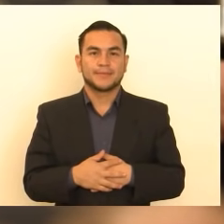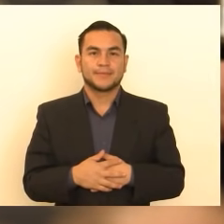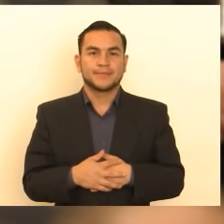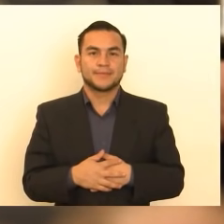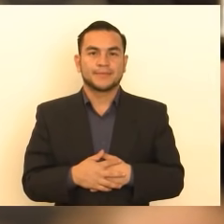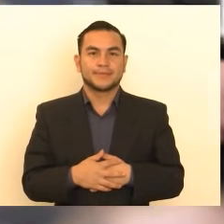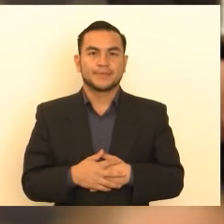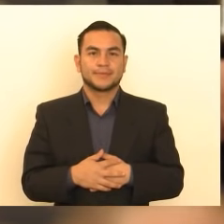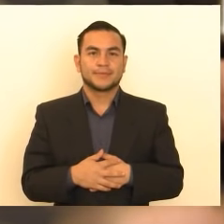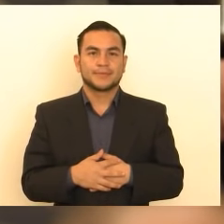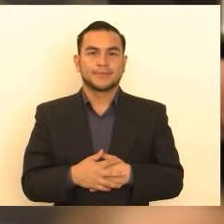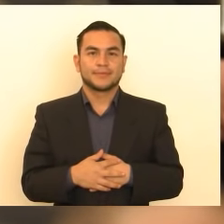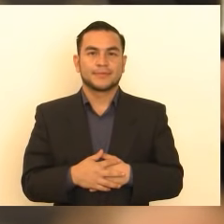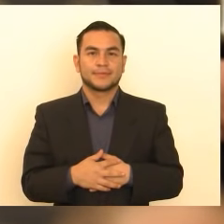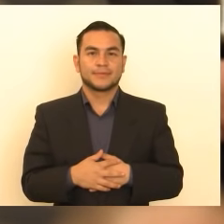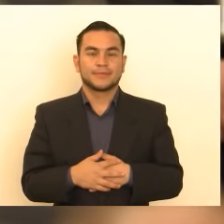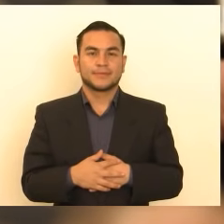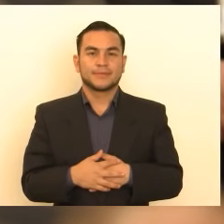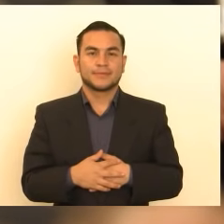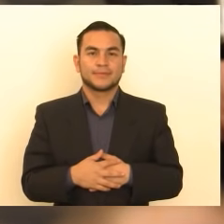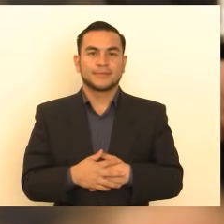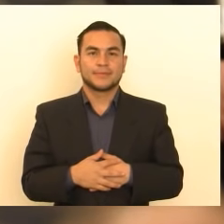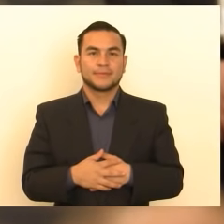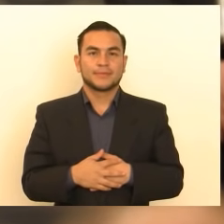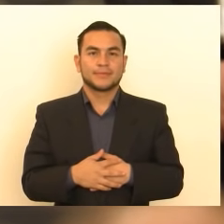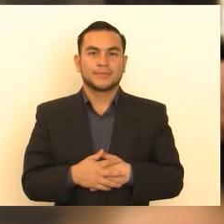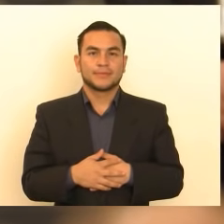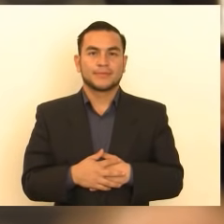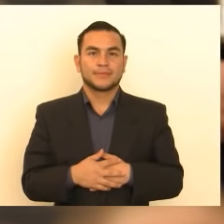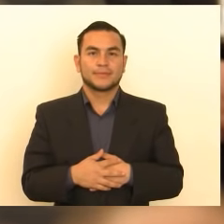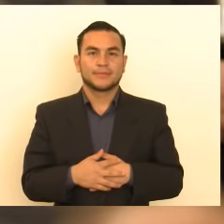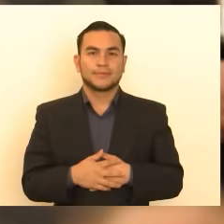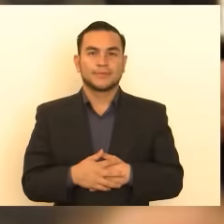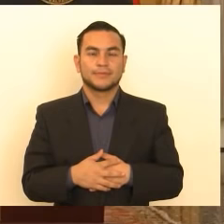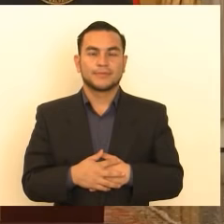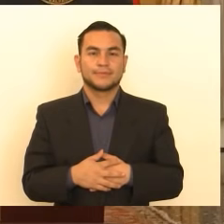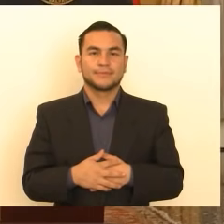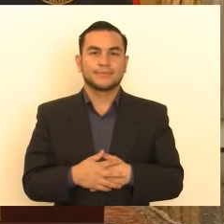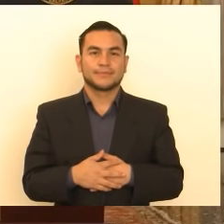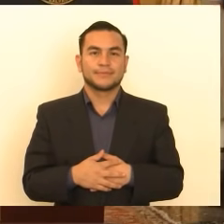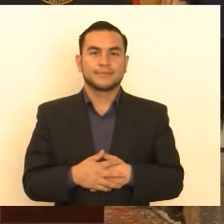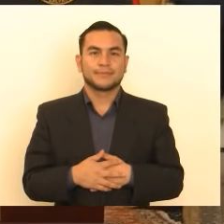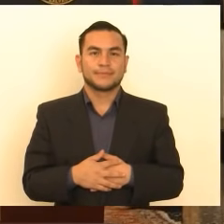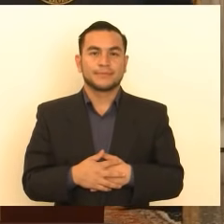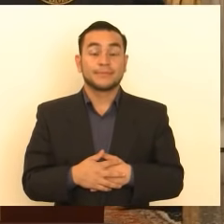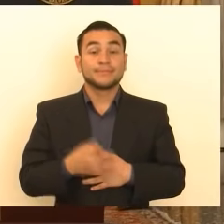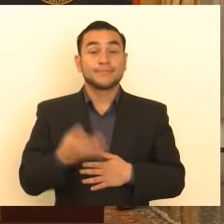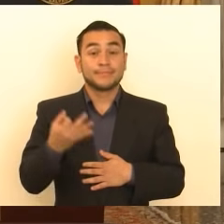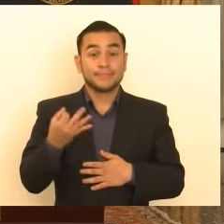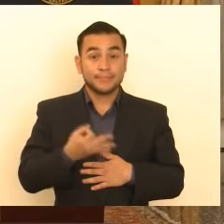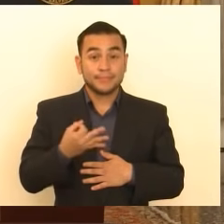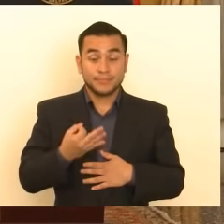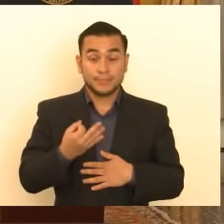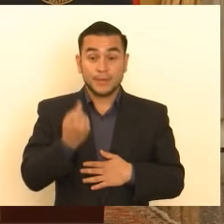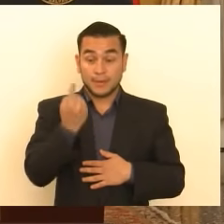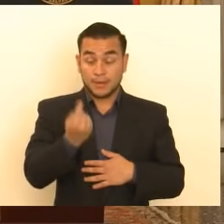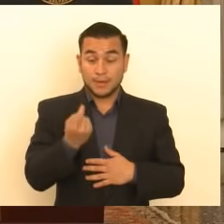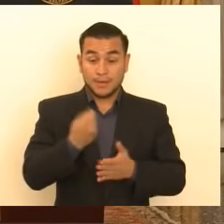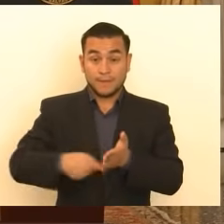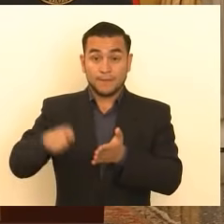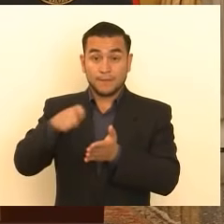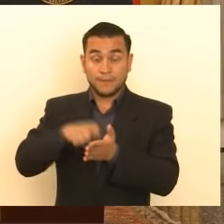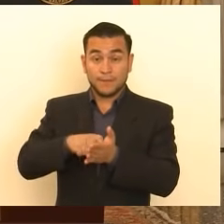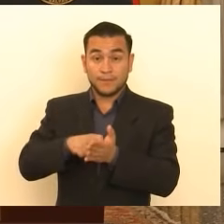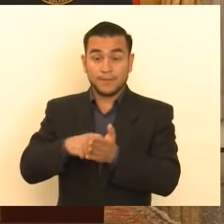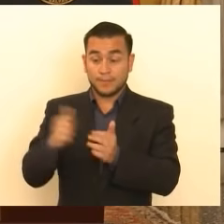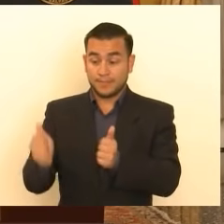cual consiste en la inversión, como lo dijo nuestro presidente Nayib Bukele, de miles de millones